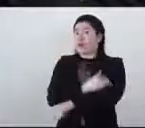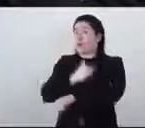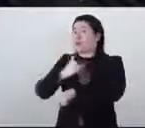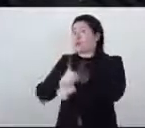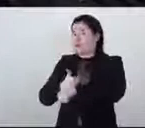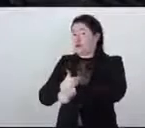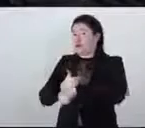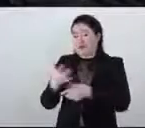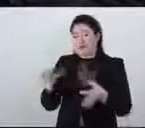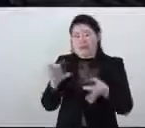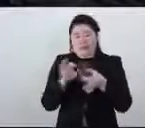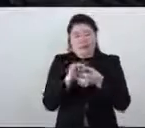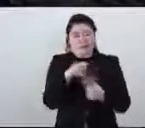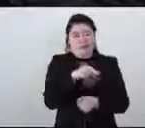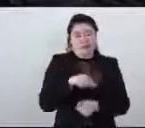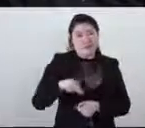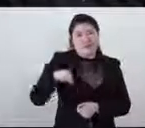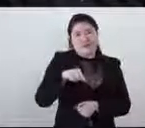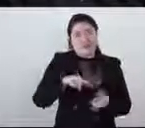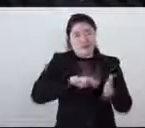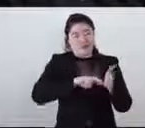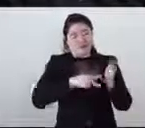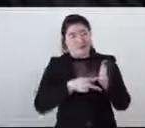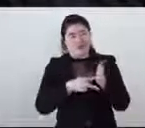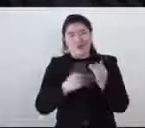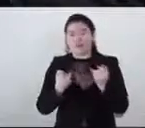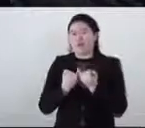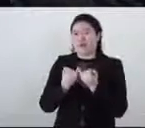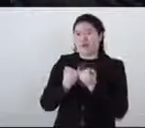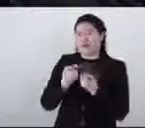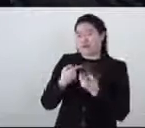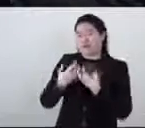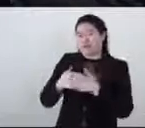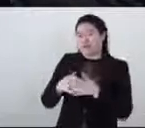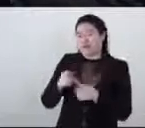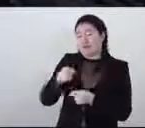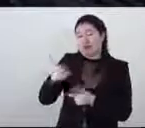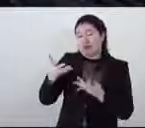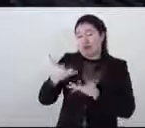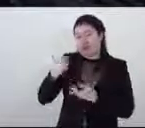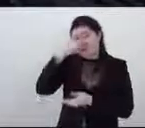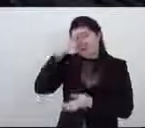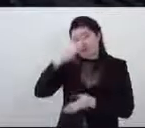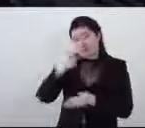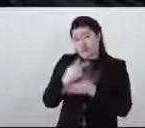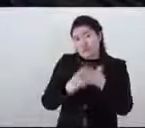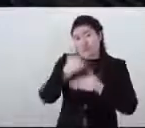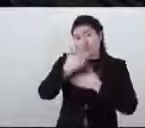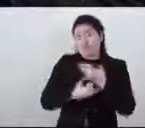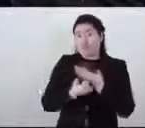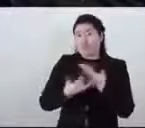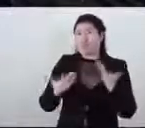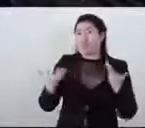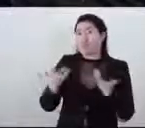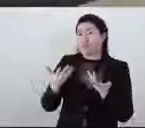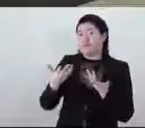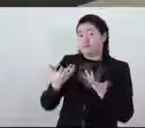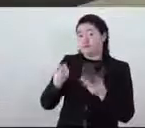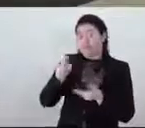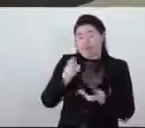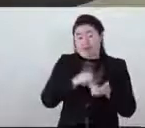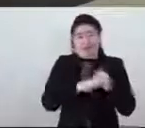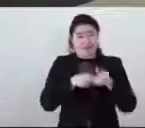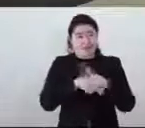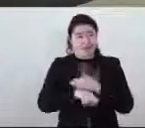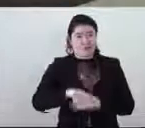vínculo con estos ingenieros de primer nivel que estarán desarrollando este proyecto de reforzamiento estructural de